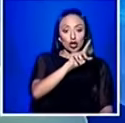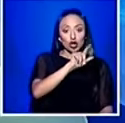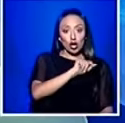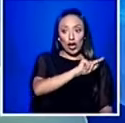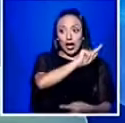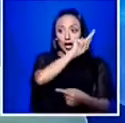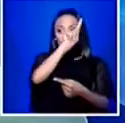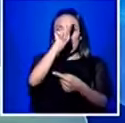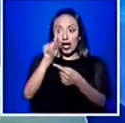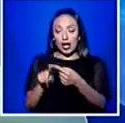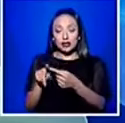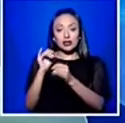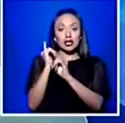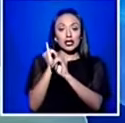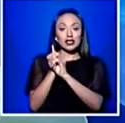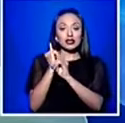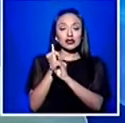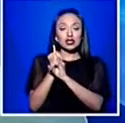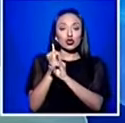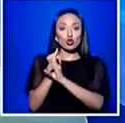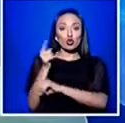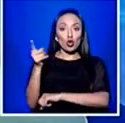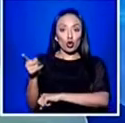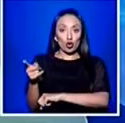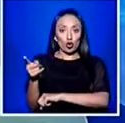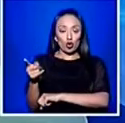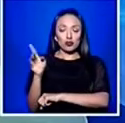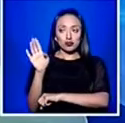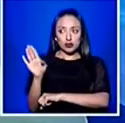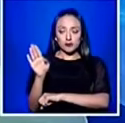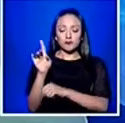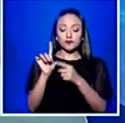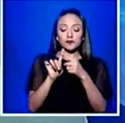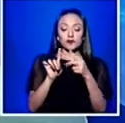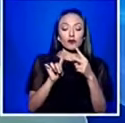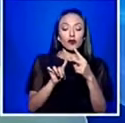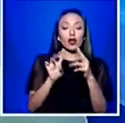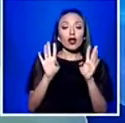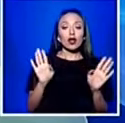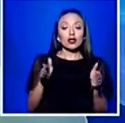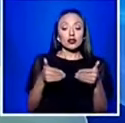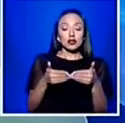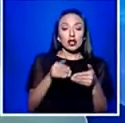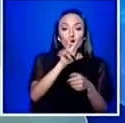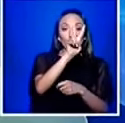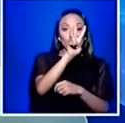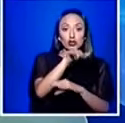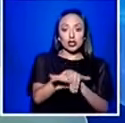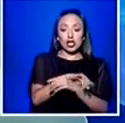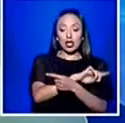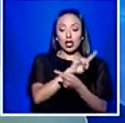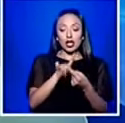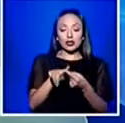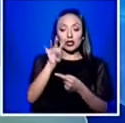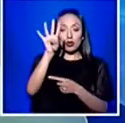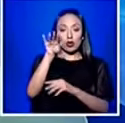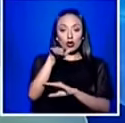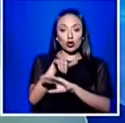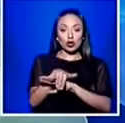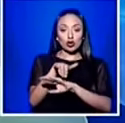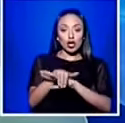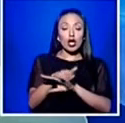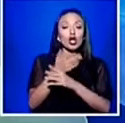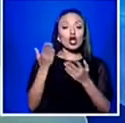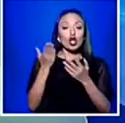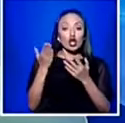el Instituto Tecnológico Universitario, esto es muy necesario. Y también se anunció un cierre de 2 a 4 de la tarde en la autopista General